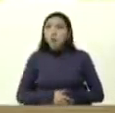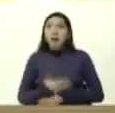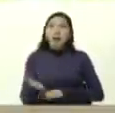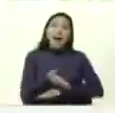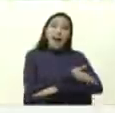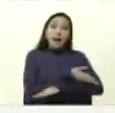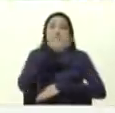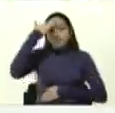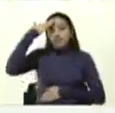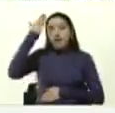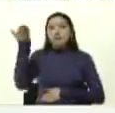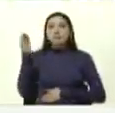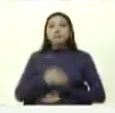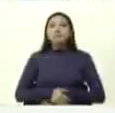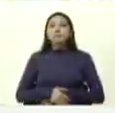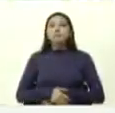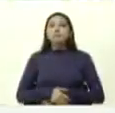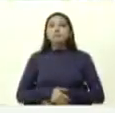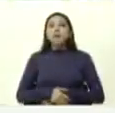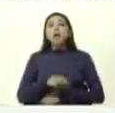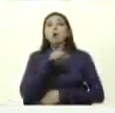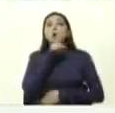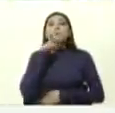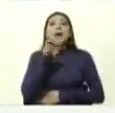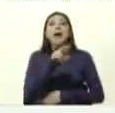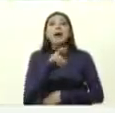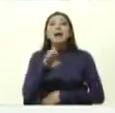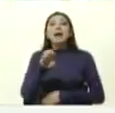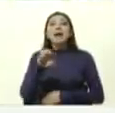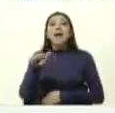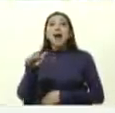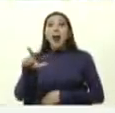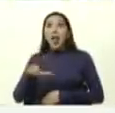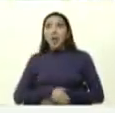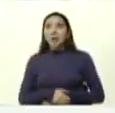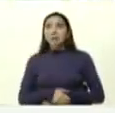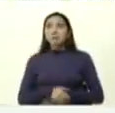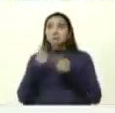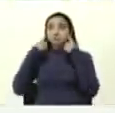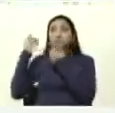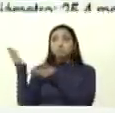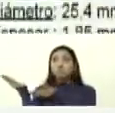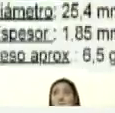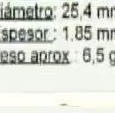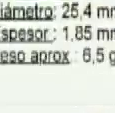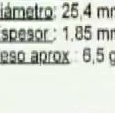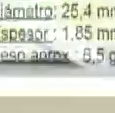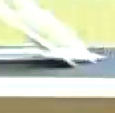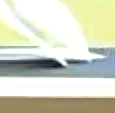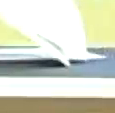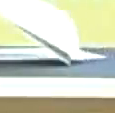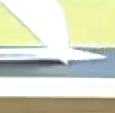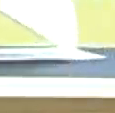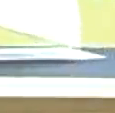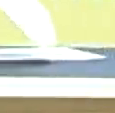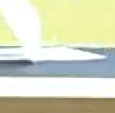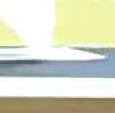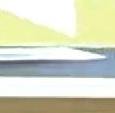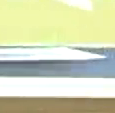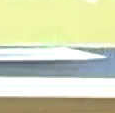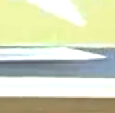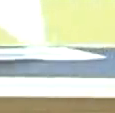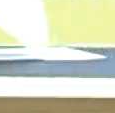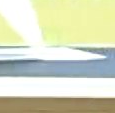nuestra época, la llamábamos el real. Bueno, vamos a tener monedas de 0.50 y vamos a tener monedas de